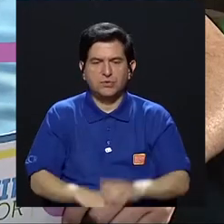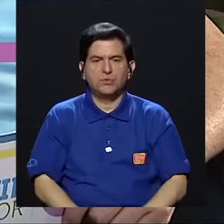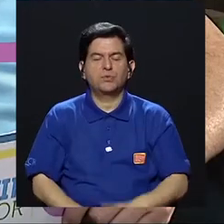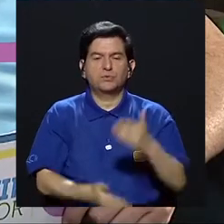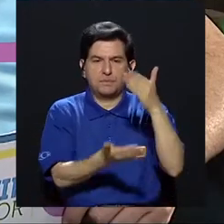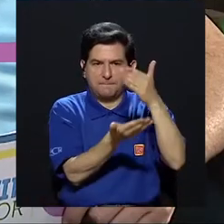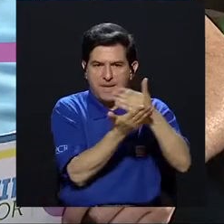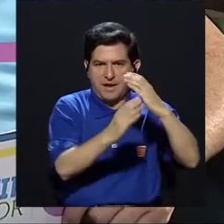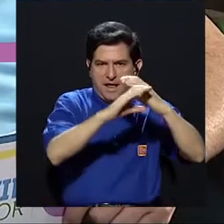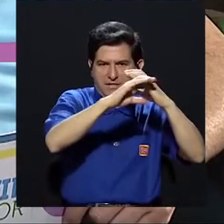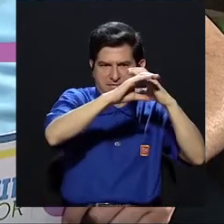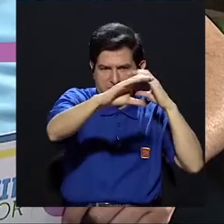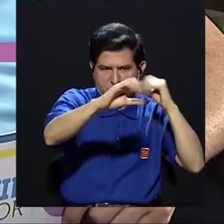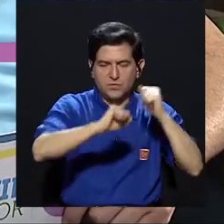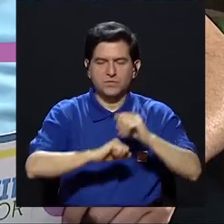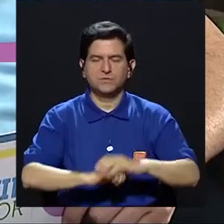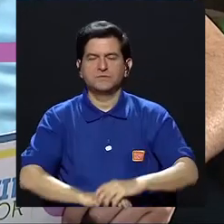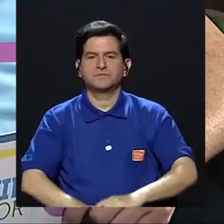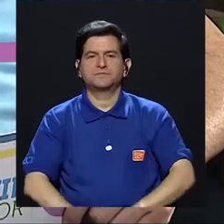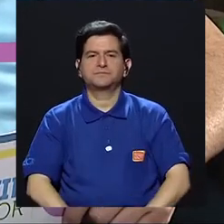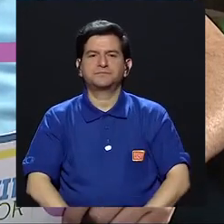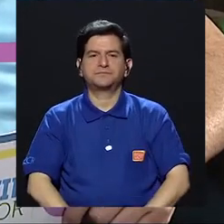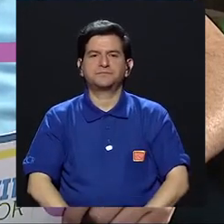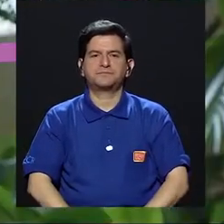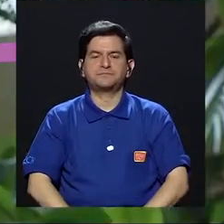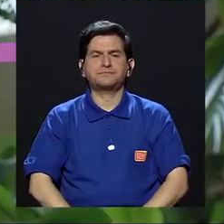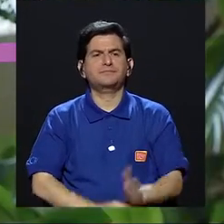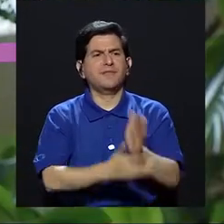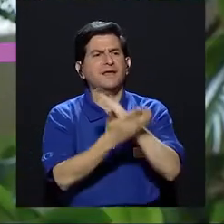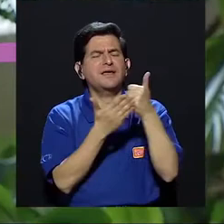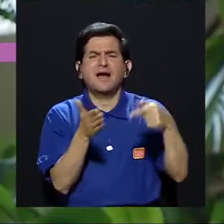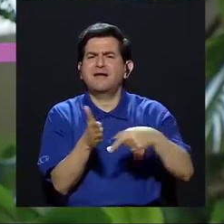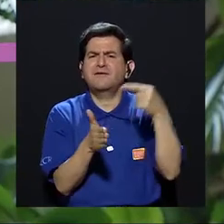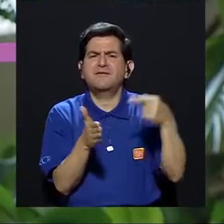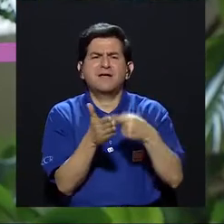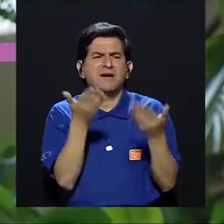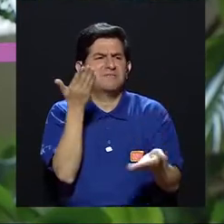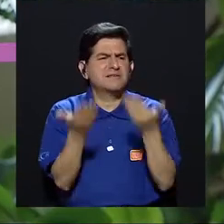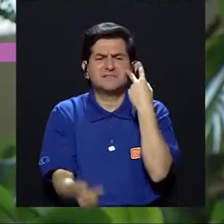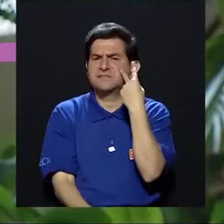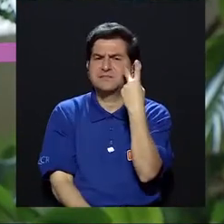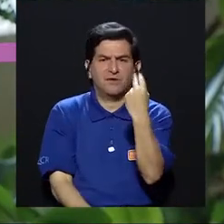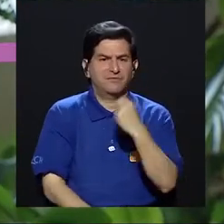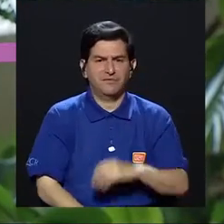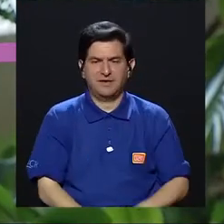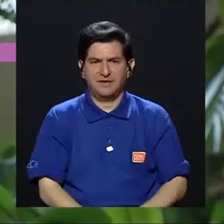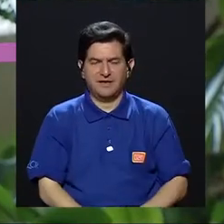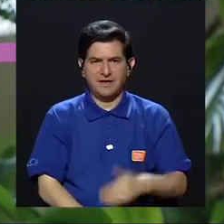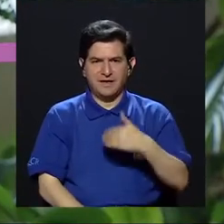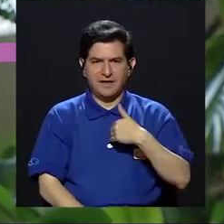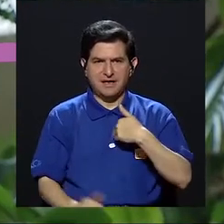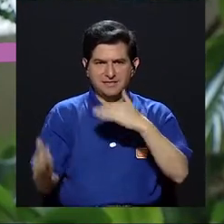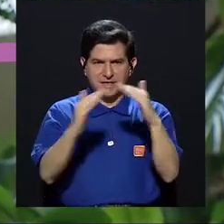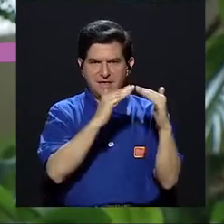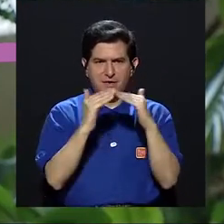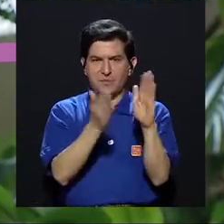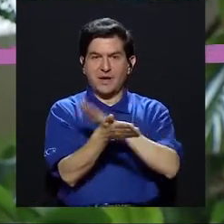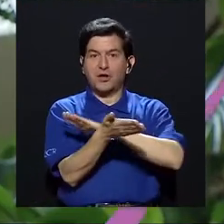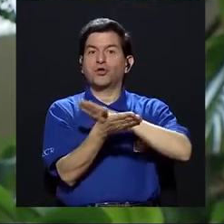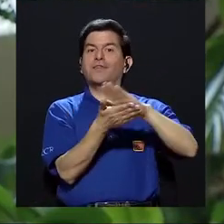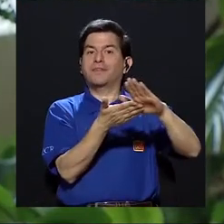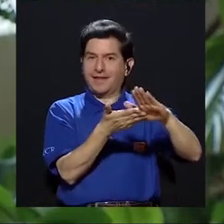las paradas, ¿verdad?, de buses. Y algo que muchas veces dejamos de ver, que es tener un barrio